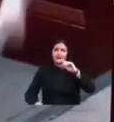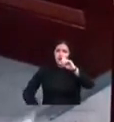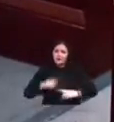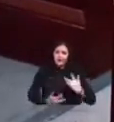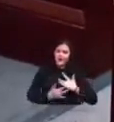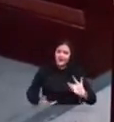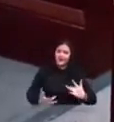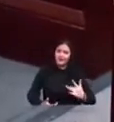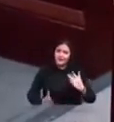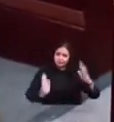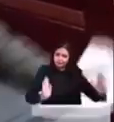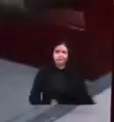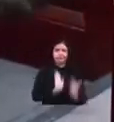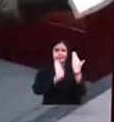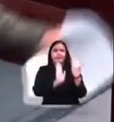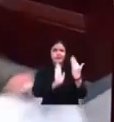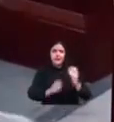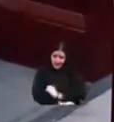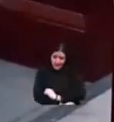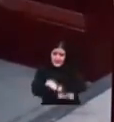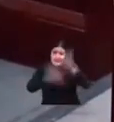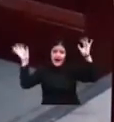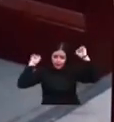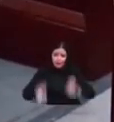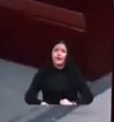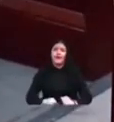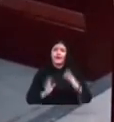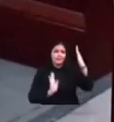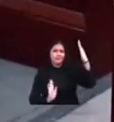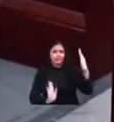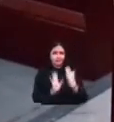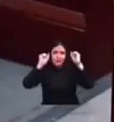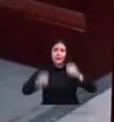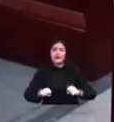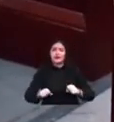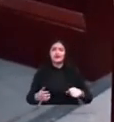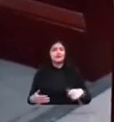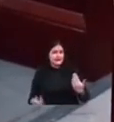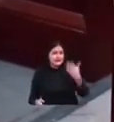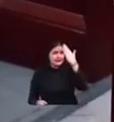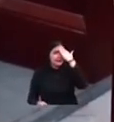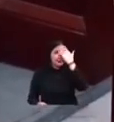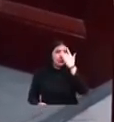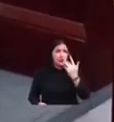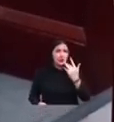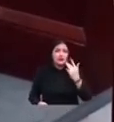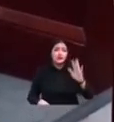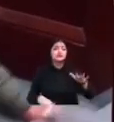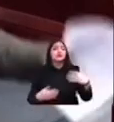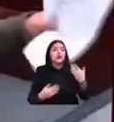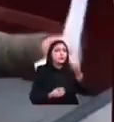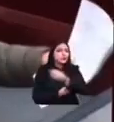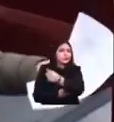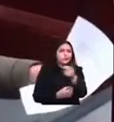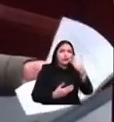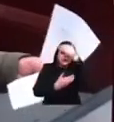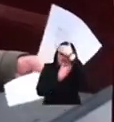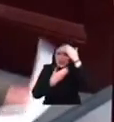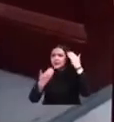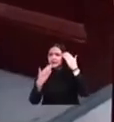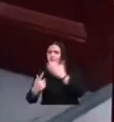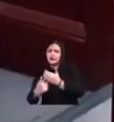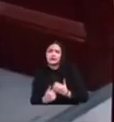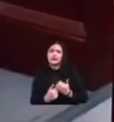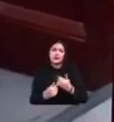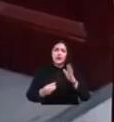para enfrentarlos? Claro que lo podrían hacer, pero ¿saben por qué se habían secuestrados y humillados